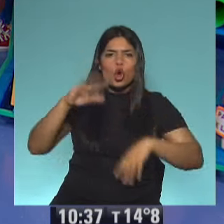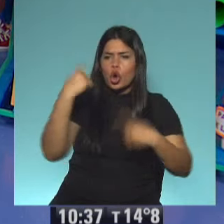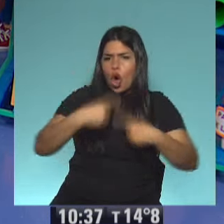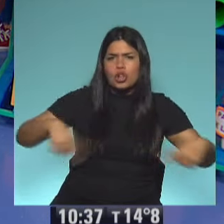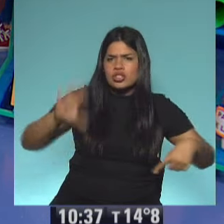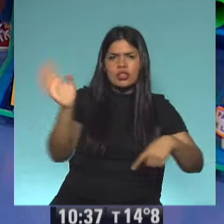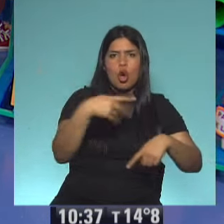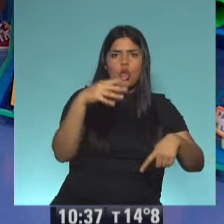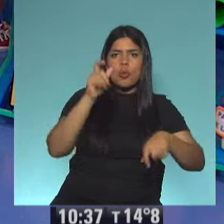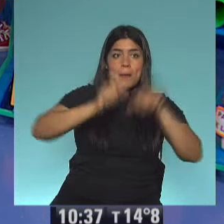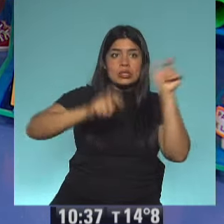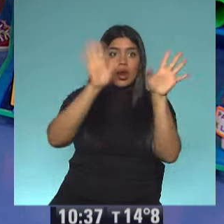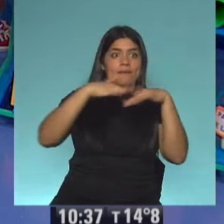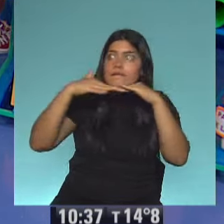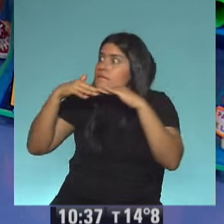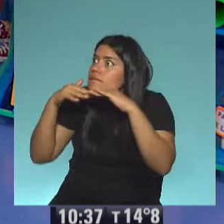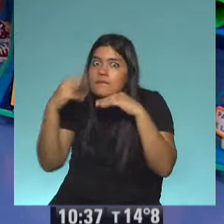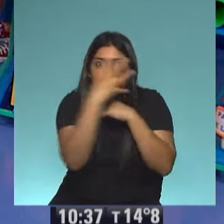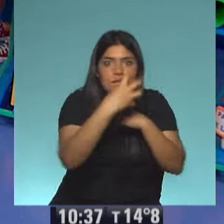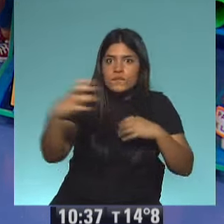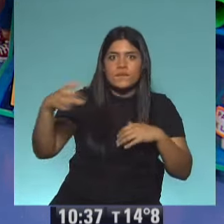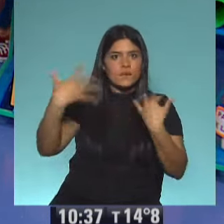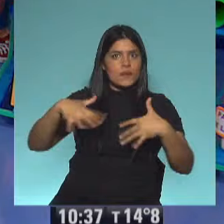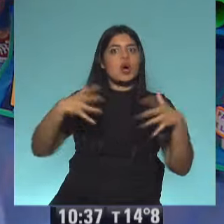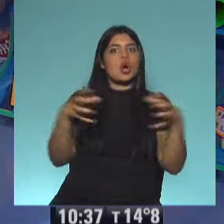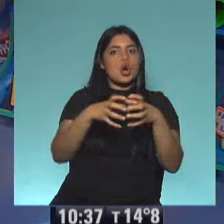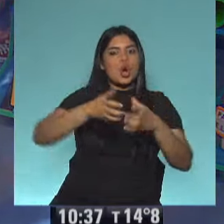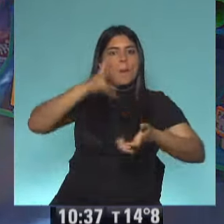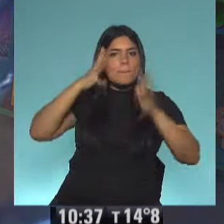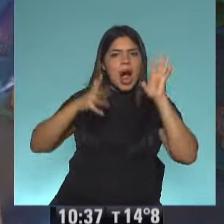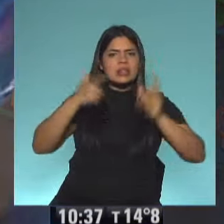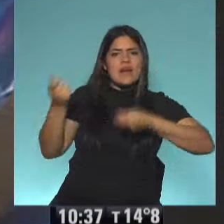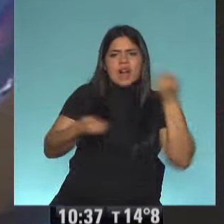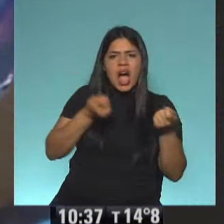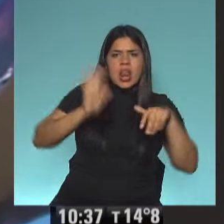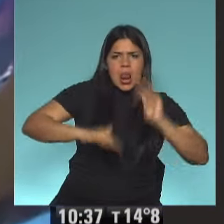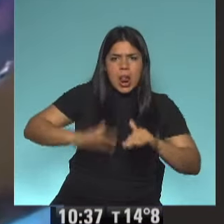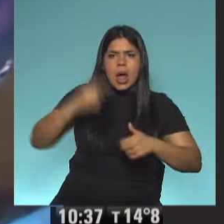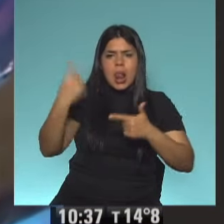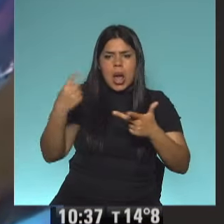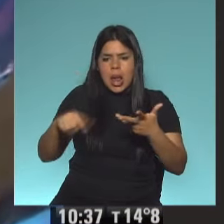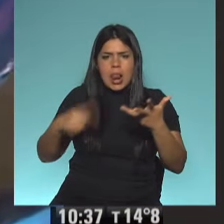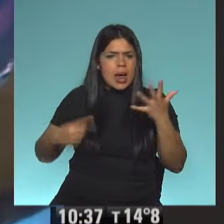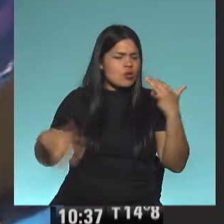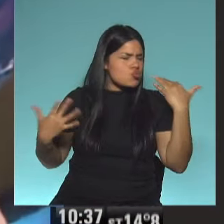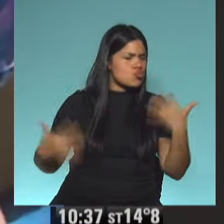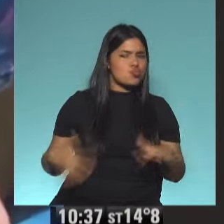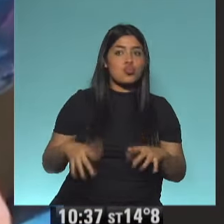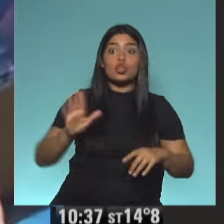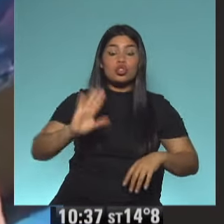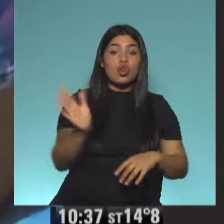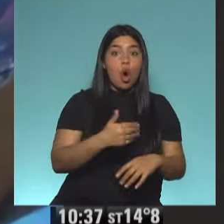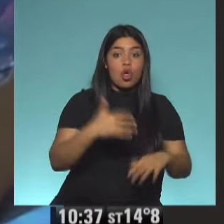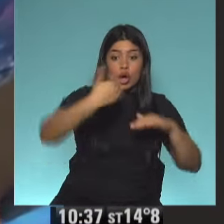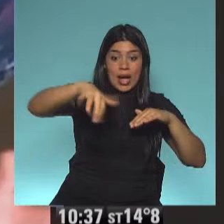mecánicas, exacto, comparsas, batucadas. Todas se preparan en la calle como para el